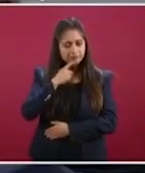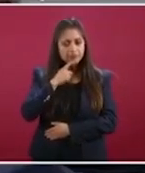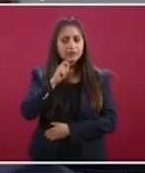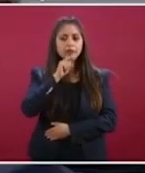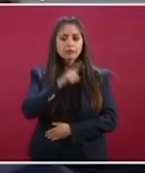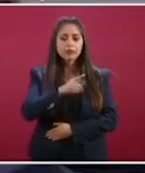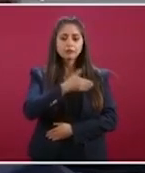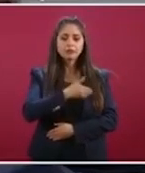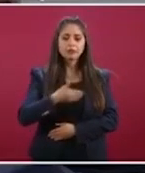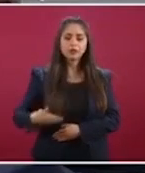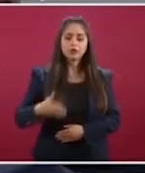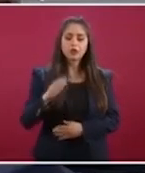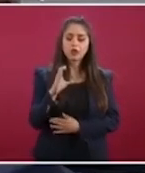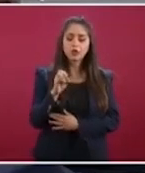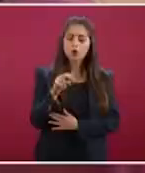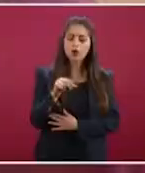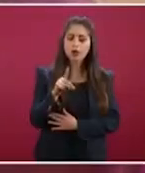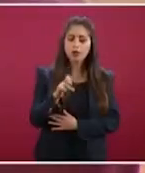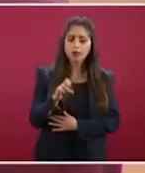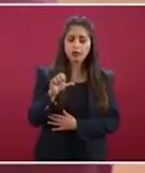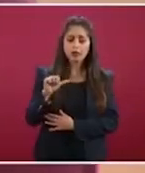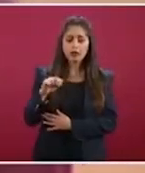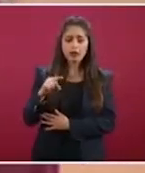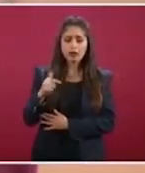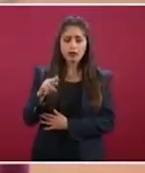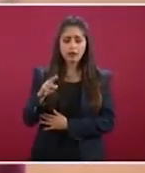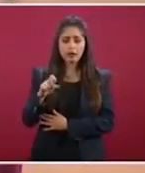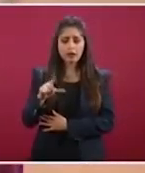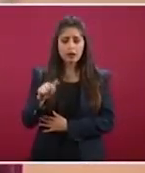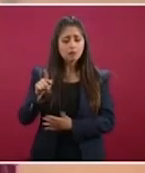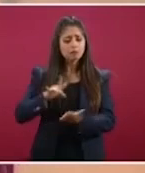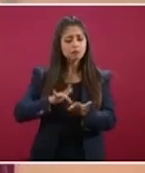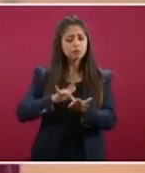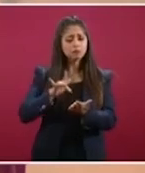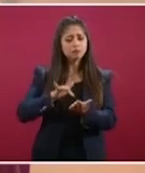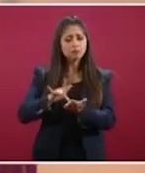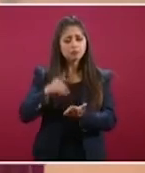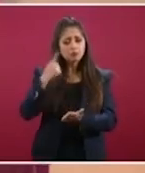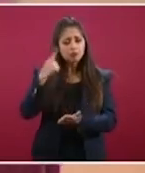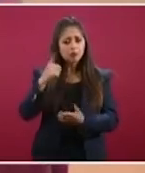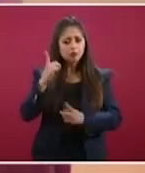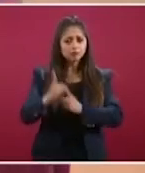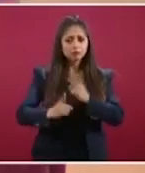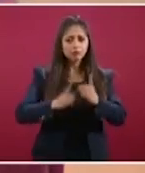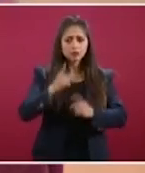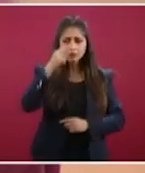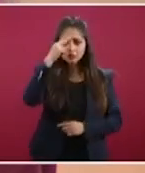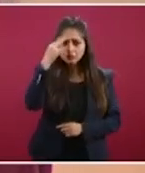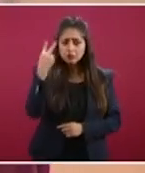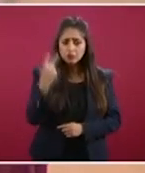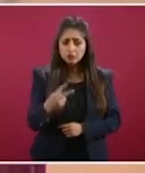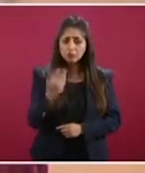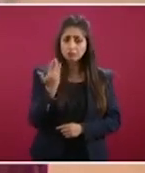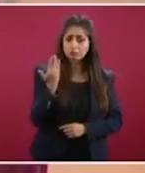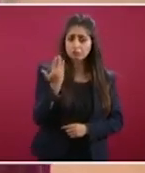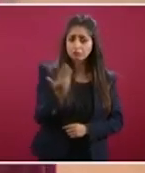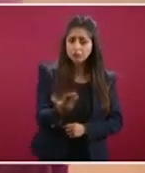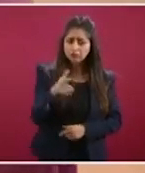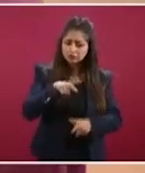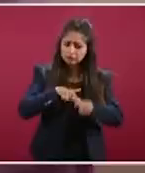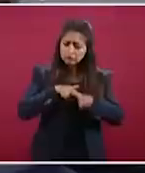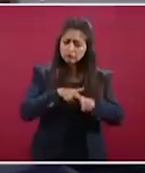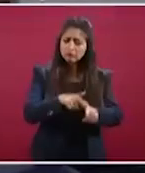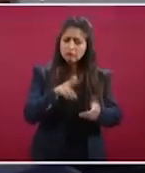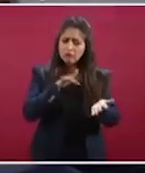CONADE, Ana Gabriela Guevara, por el impulso que han brindado al deporte mexicano. Pedirles que no claudiquen en sus esfuerzos para